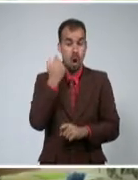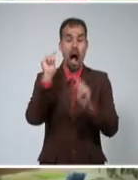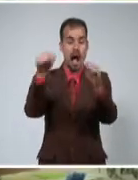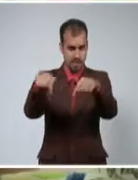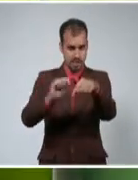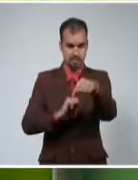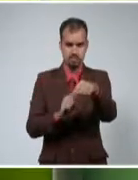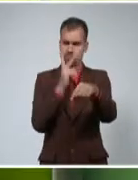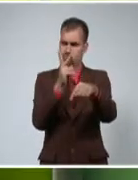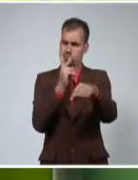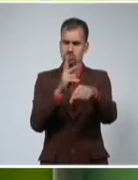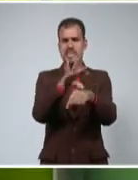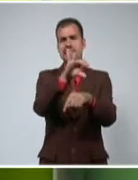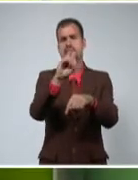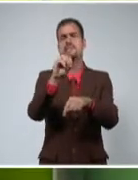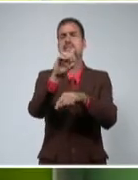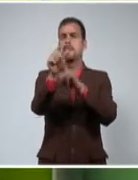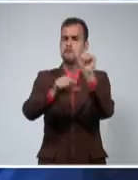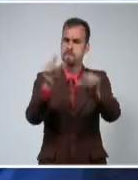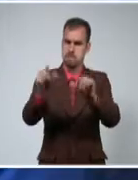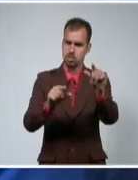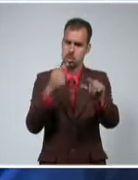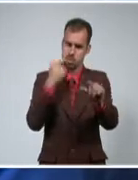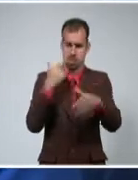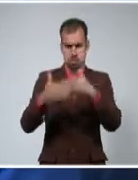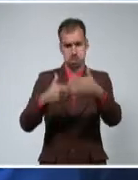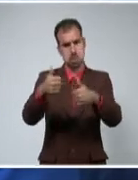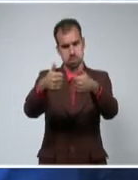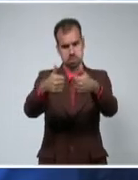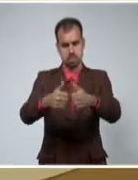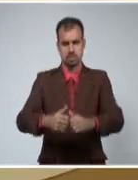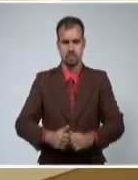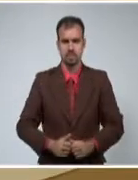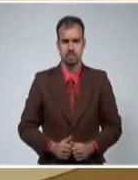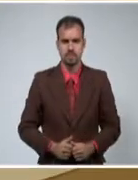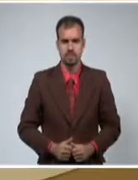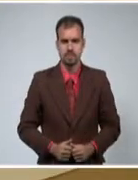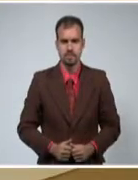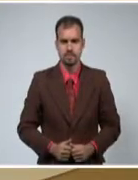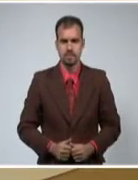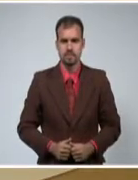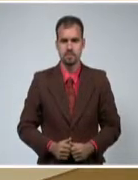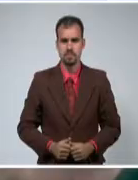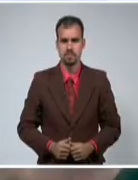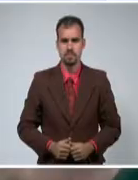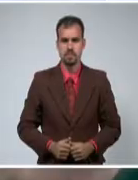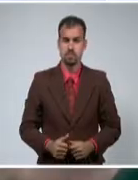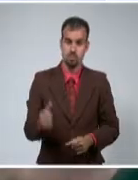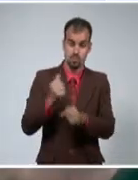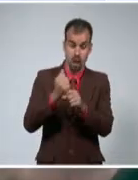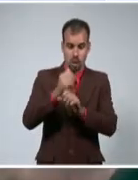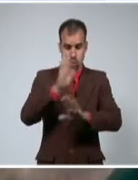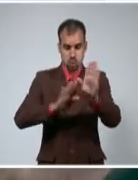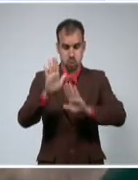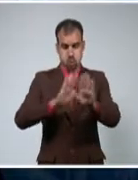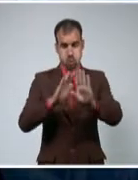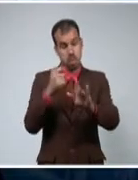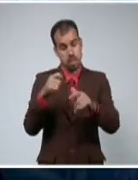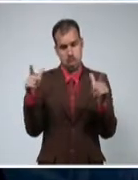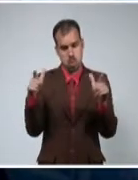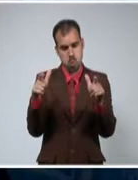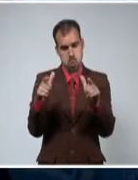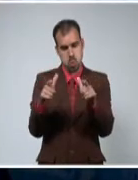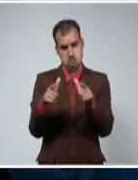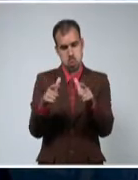70 pacientes con una evolución favorable. Nuevas estrategias se aplican para cortar la cadena de contagios con llamado a la